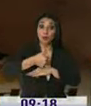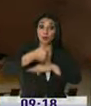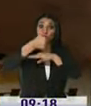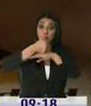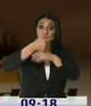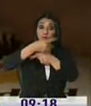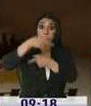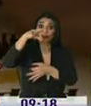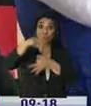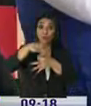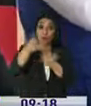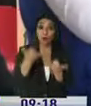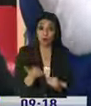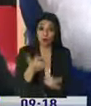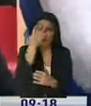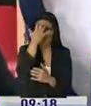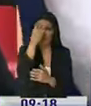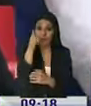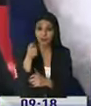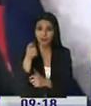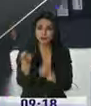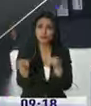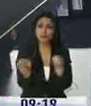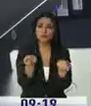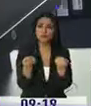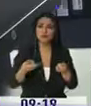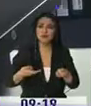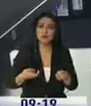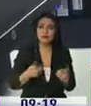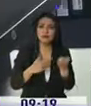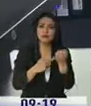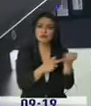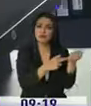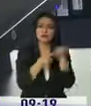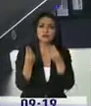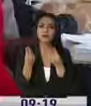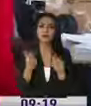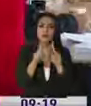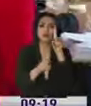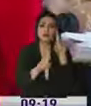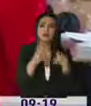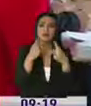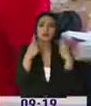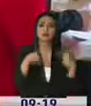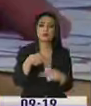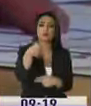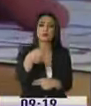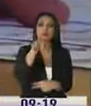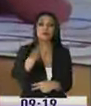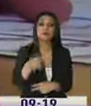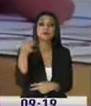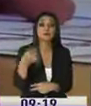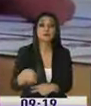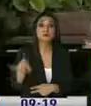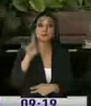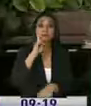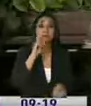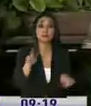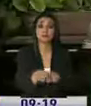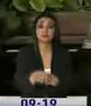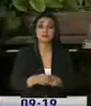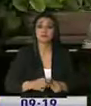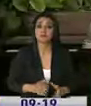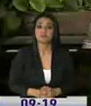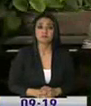máximo organismo electoral sean quienes manejen una consulta popular prevista para los primeros meses del 2018. Y